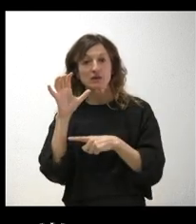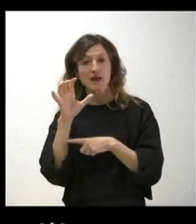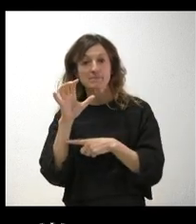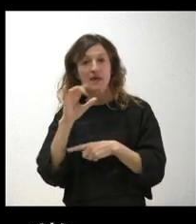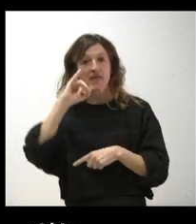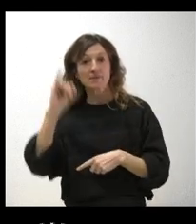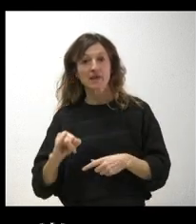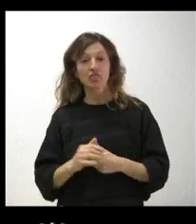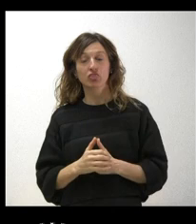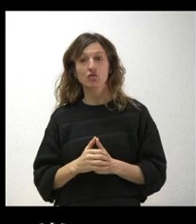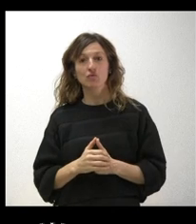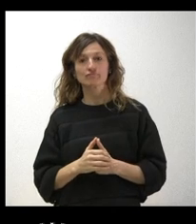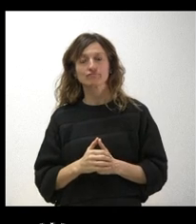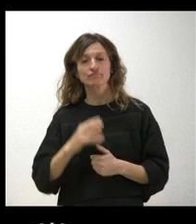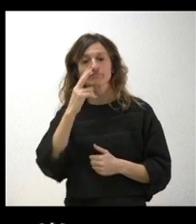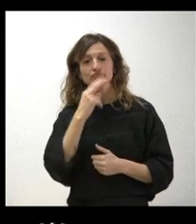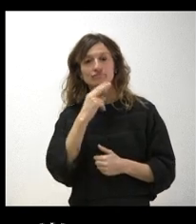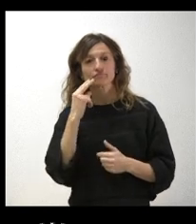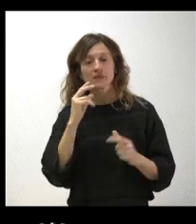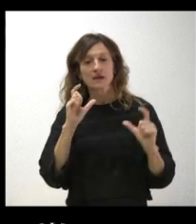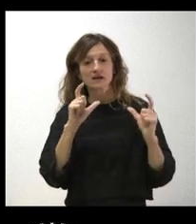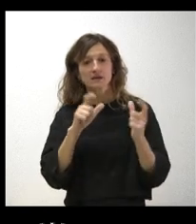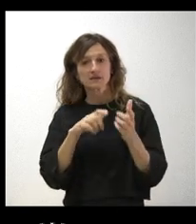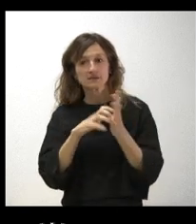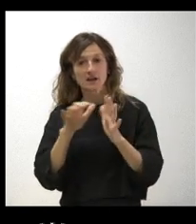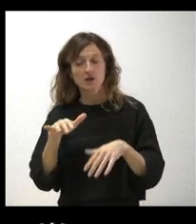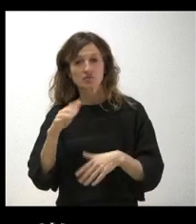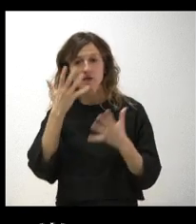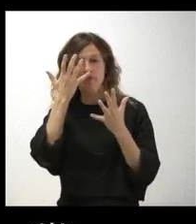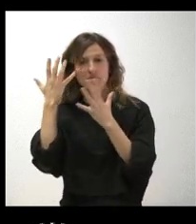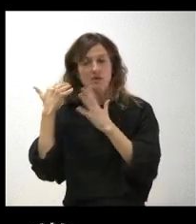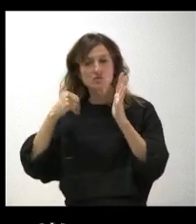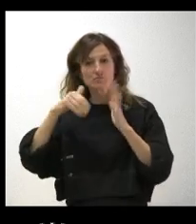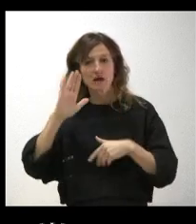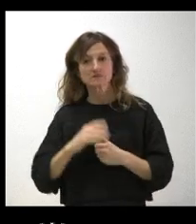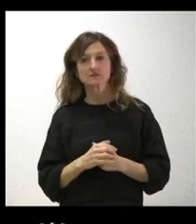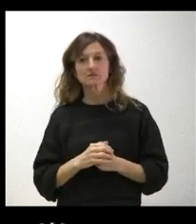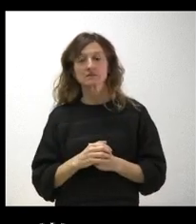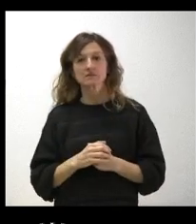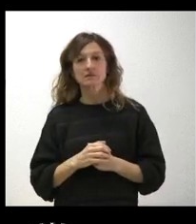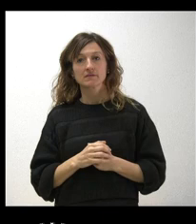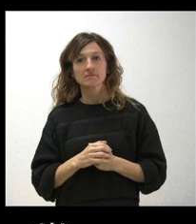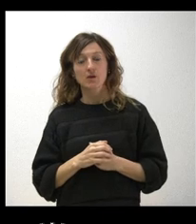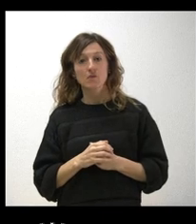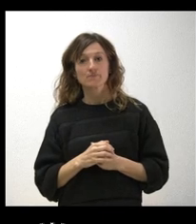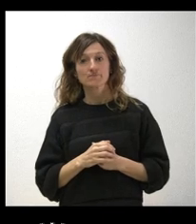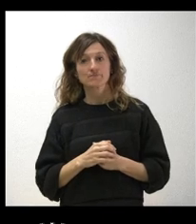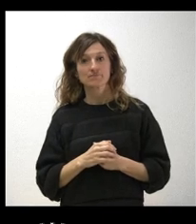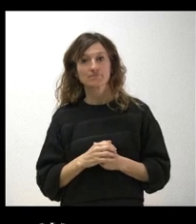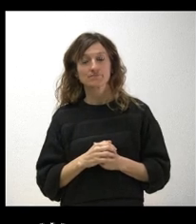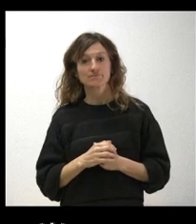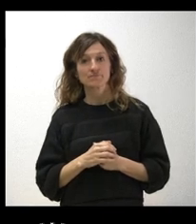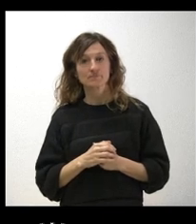vierto comprometido por la junta de castill león desde hace más de una década pero como ya se había anunciado en realidad se